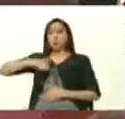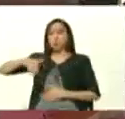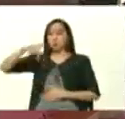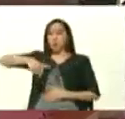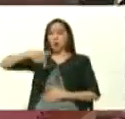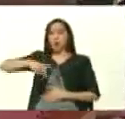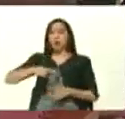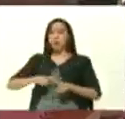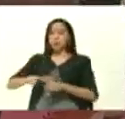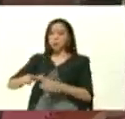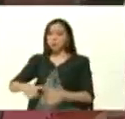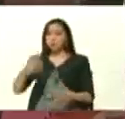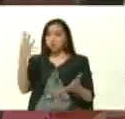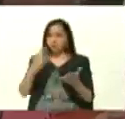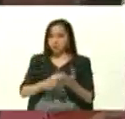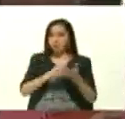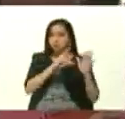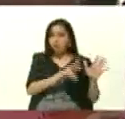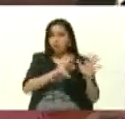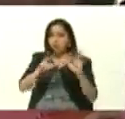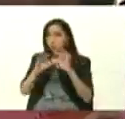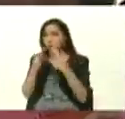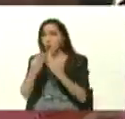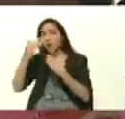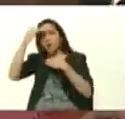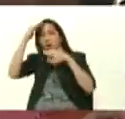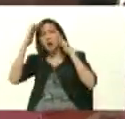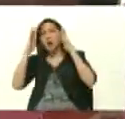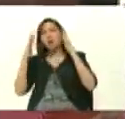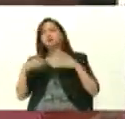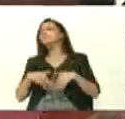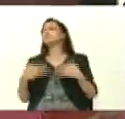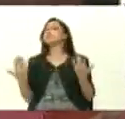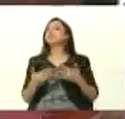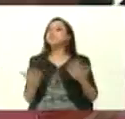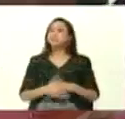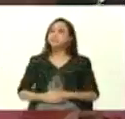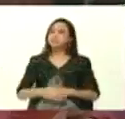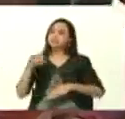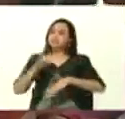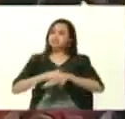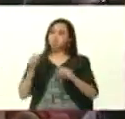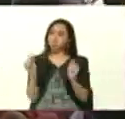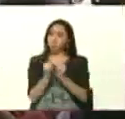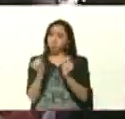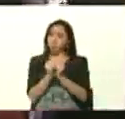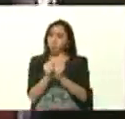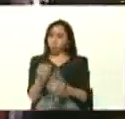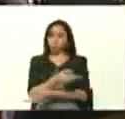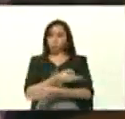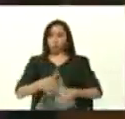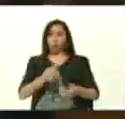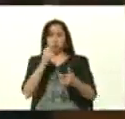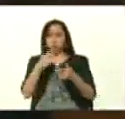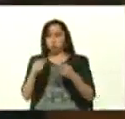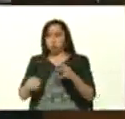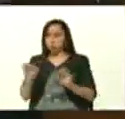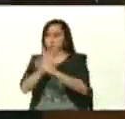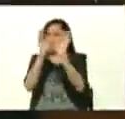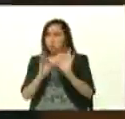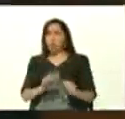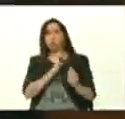Mirabal, 4.688 familias a atender, bueno, son calzados de alta calidad, tanto deportivos,